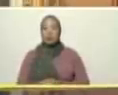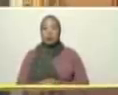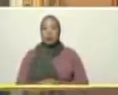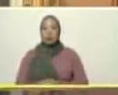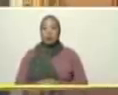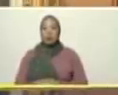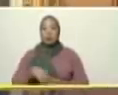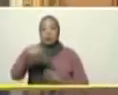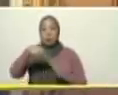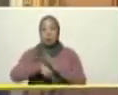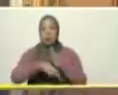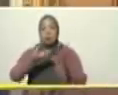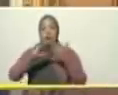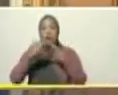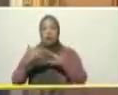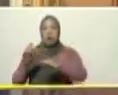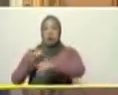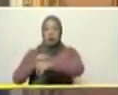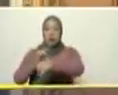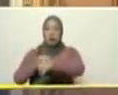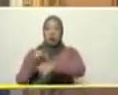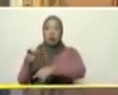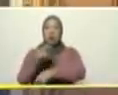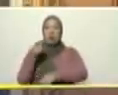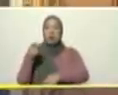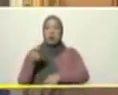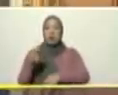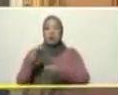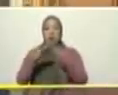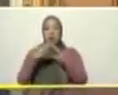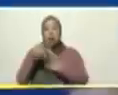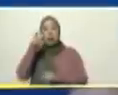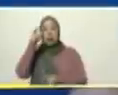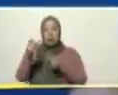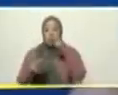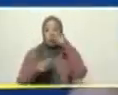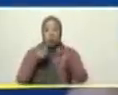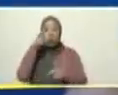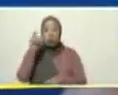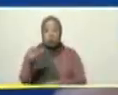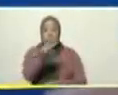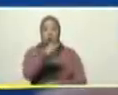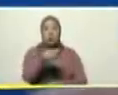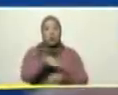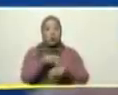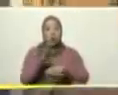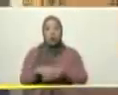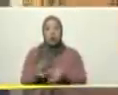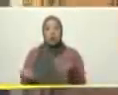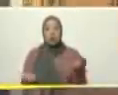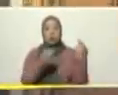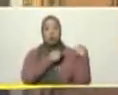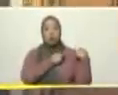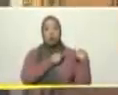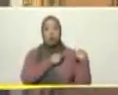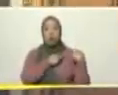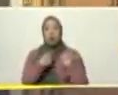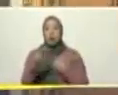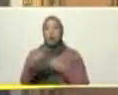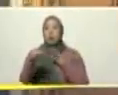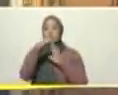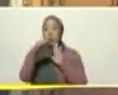Adentro, barrio adentro. Estar en las catacumbas, vete con el pueblo. Tomándole la palabra a Daniel y la